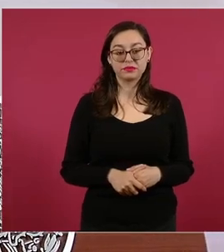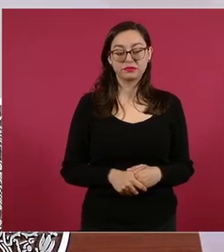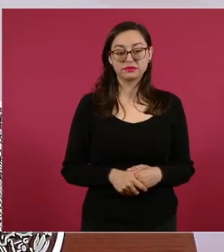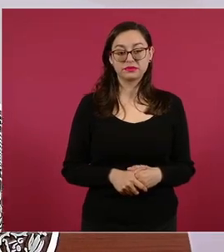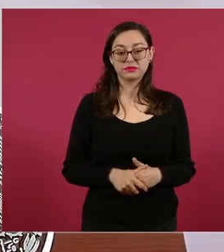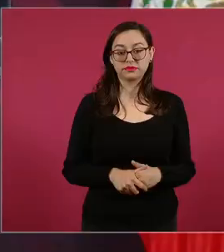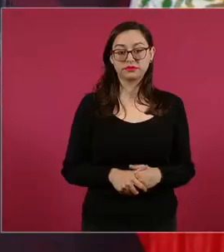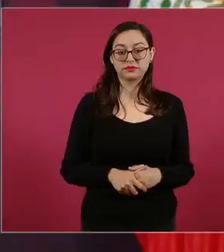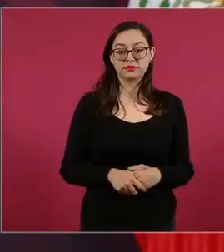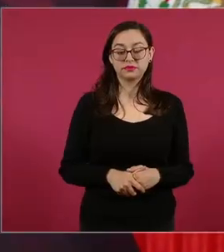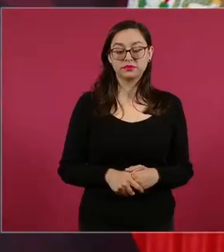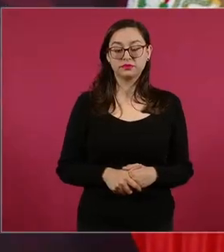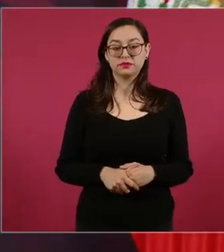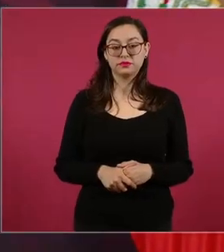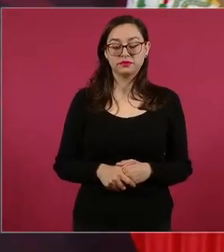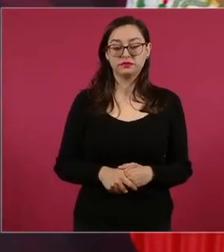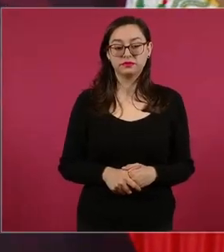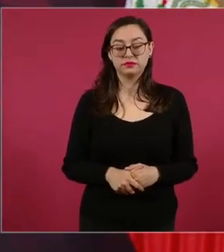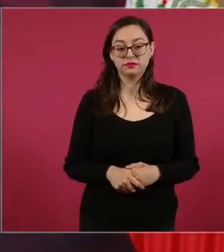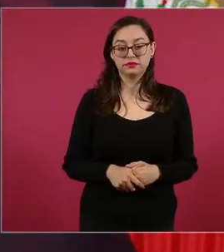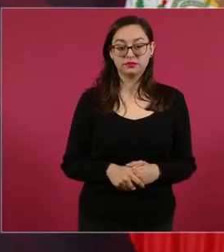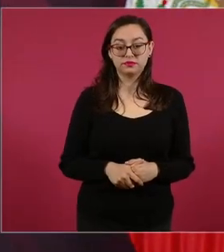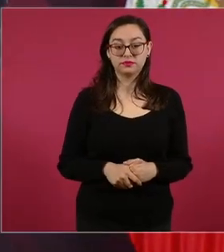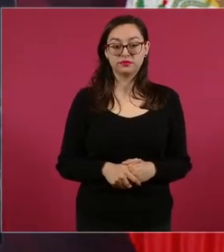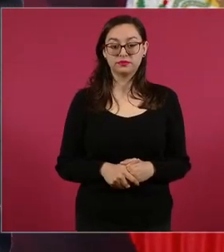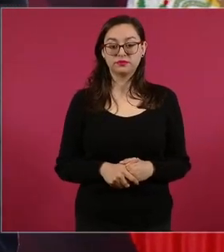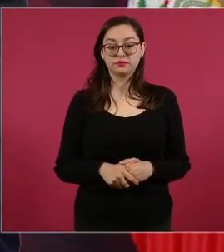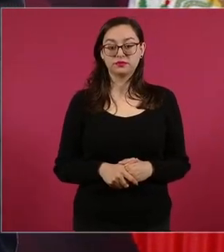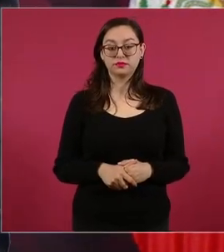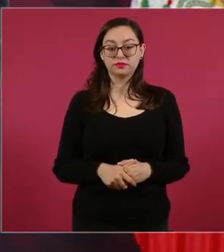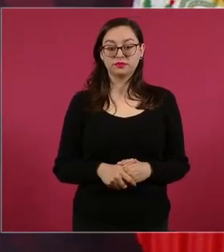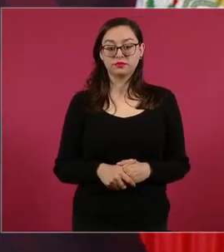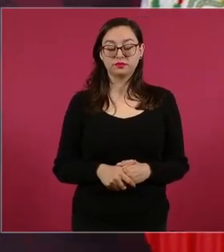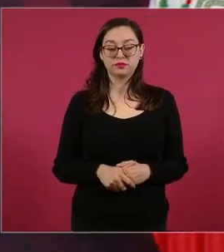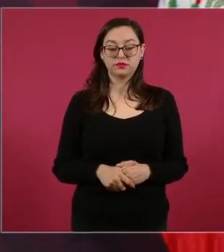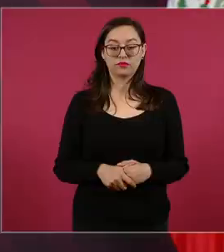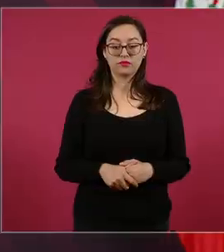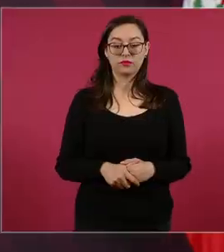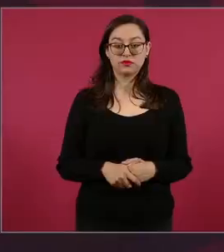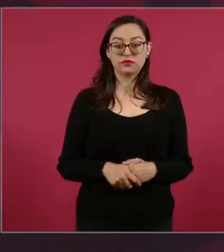Y estuvimos ahí, está, se nos complicó